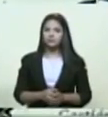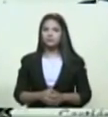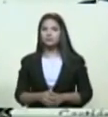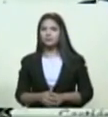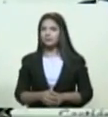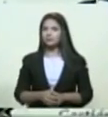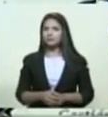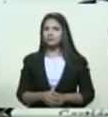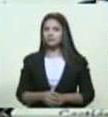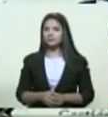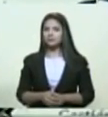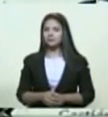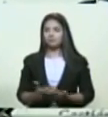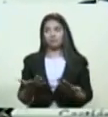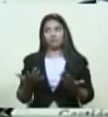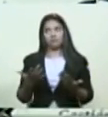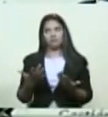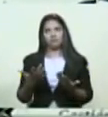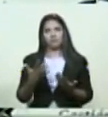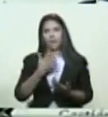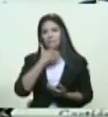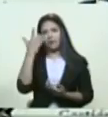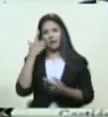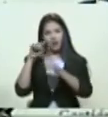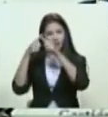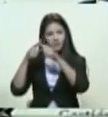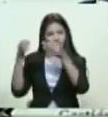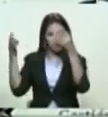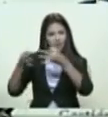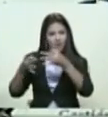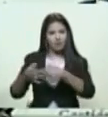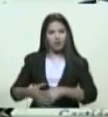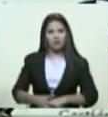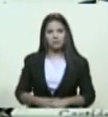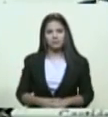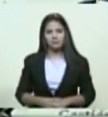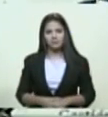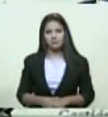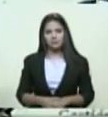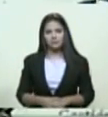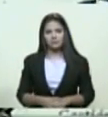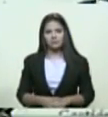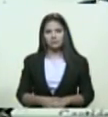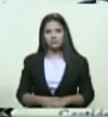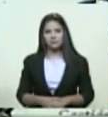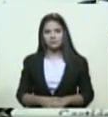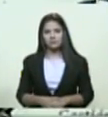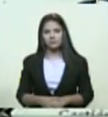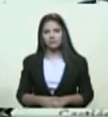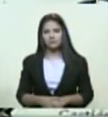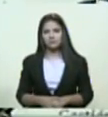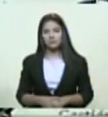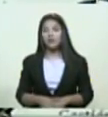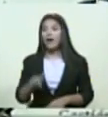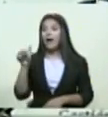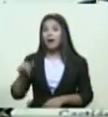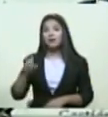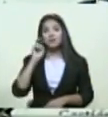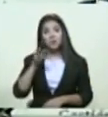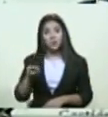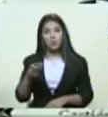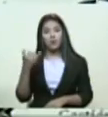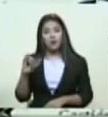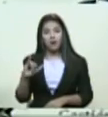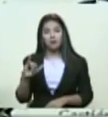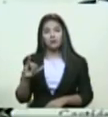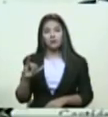Como que daba pena ocultar la cifra, decir la verdadera cifra. Bueno, nos hemos encontrado